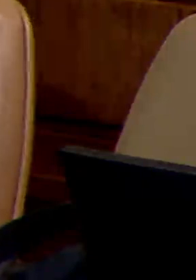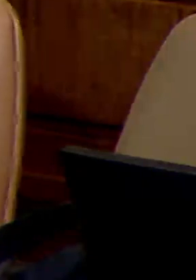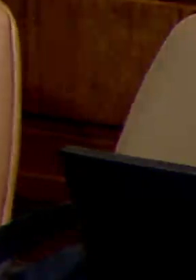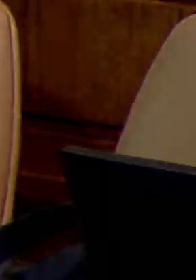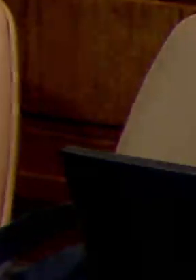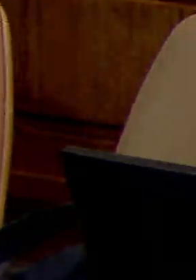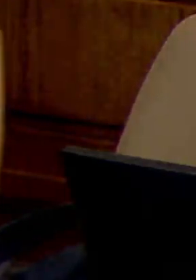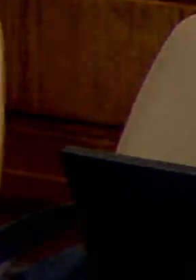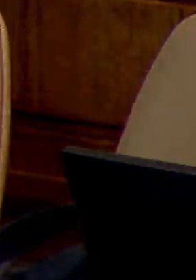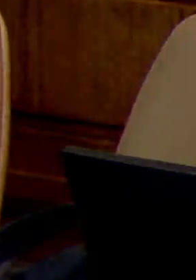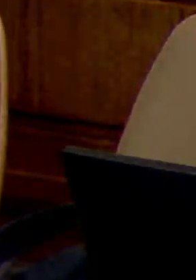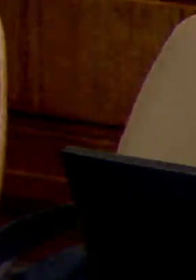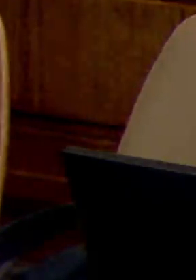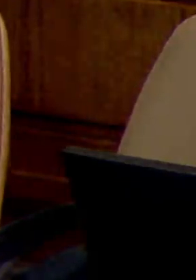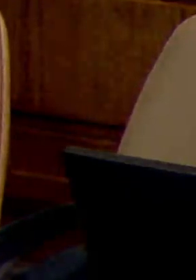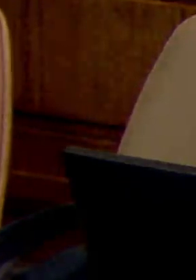Presidenta.